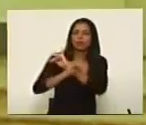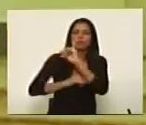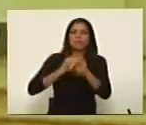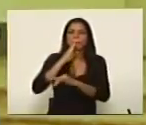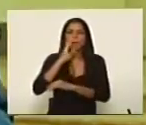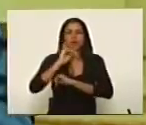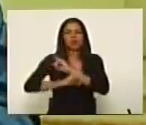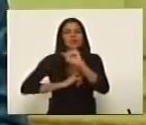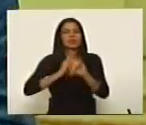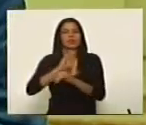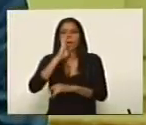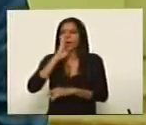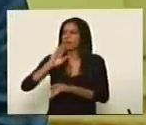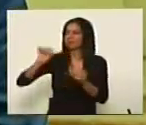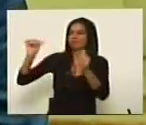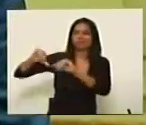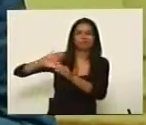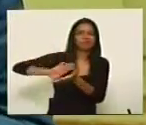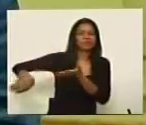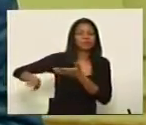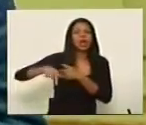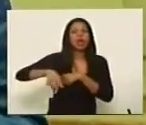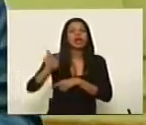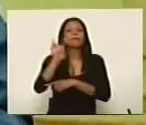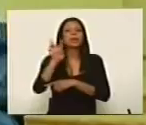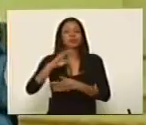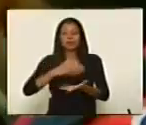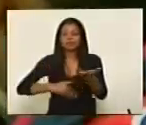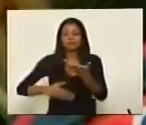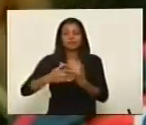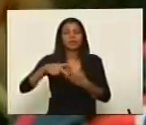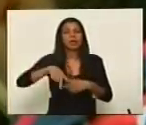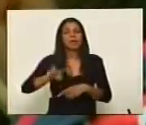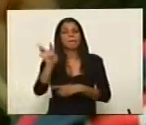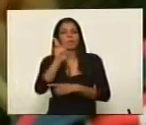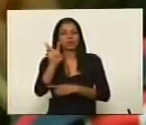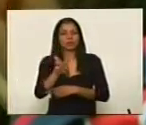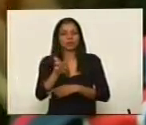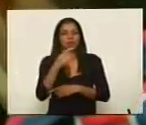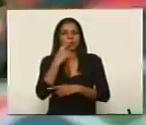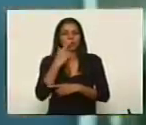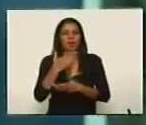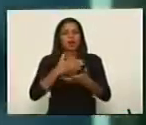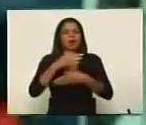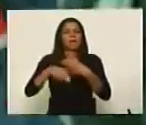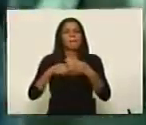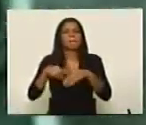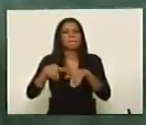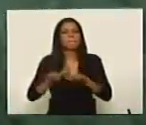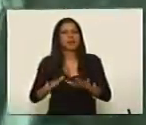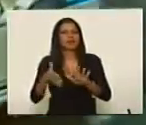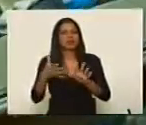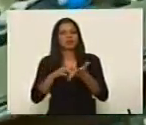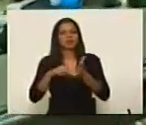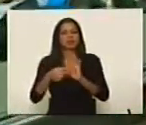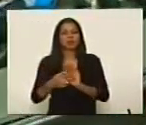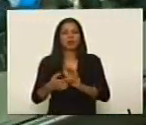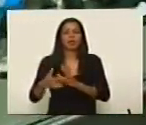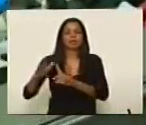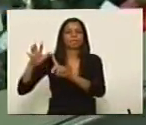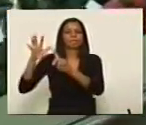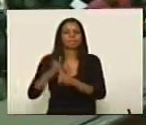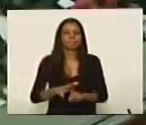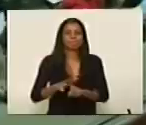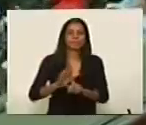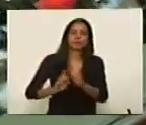financiero internacional. Y en el caso venezolano, permitir de una vez por todas ponerle un parado a lo que ha significado este bloqueo criminal